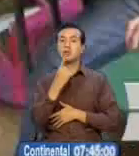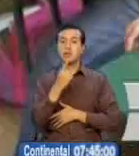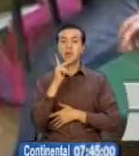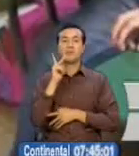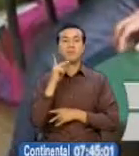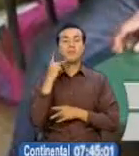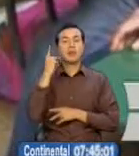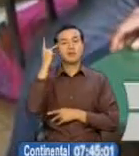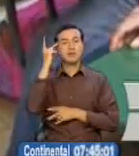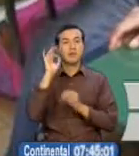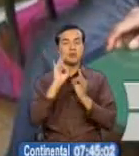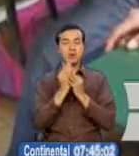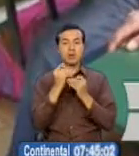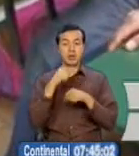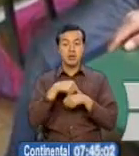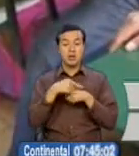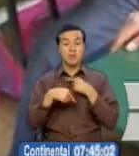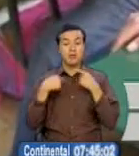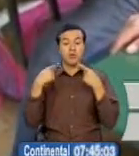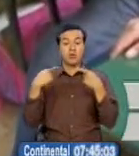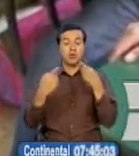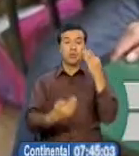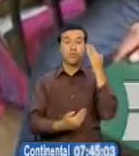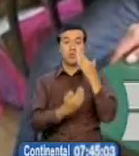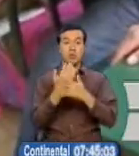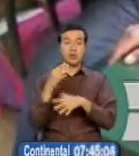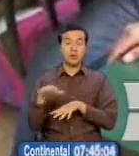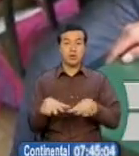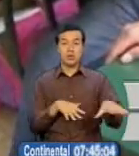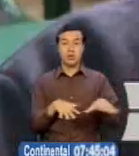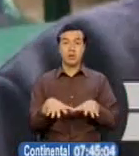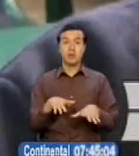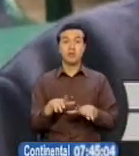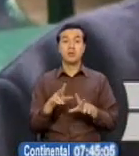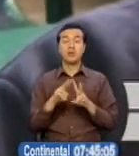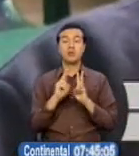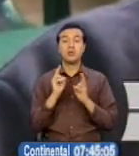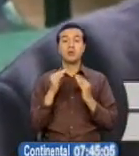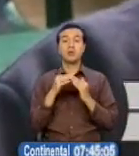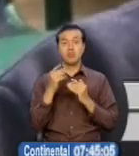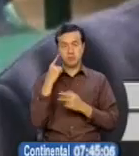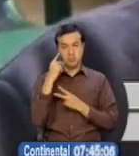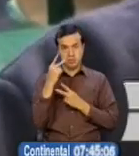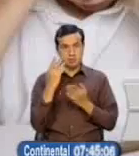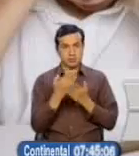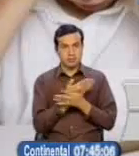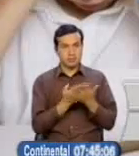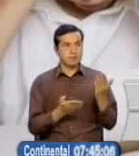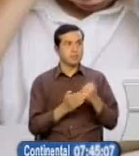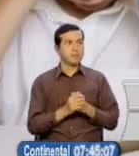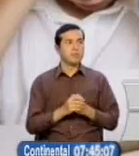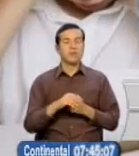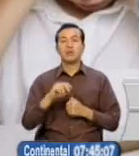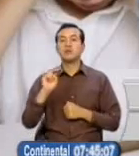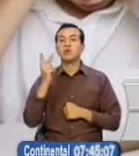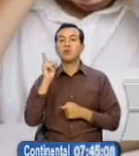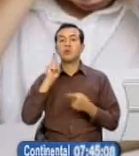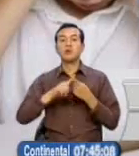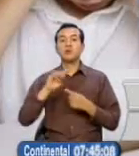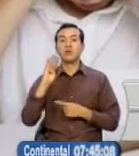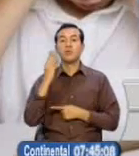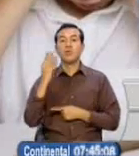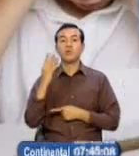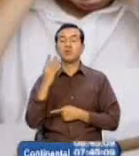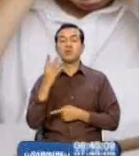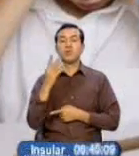de familia. El tiempo diario que determina la nueva política para las tareas escolares en casa es el siguiente: de segundo a cuarto de básica, de